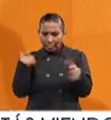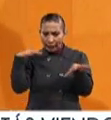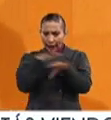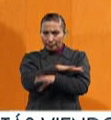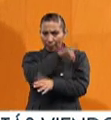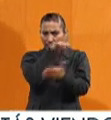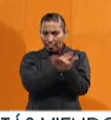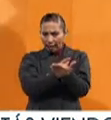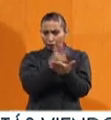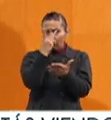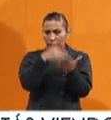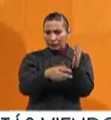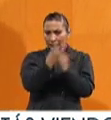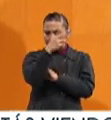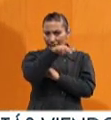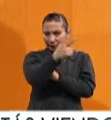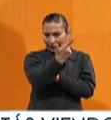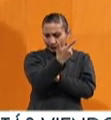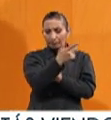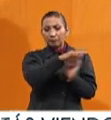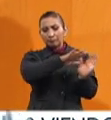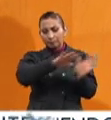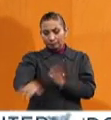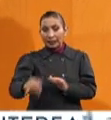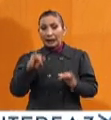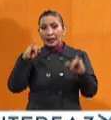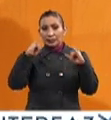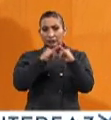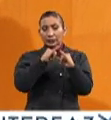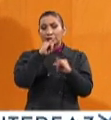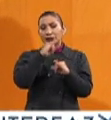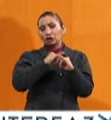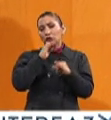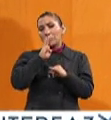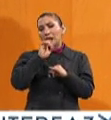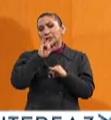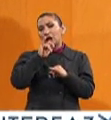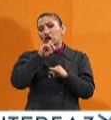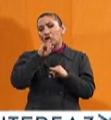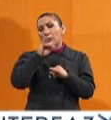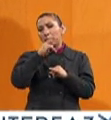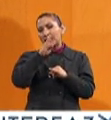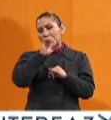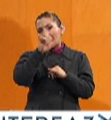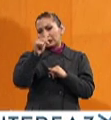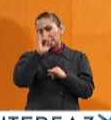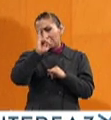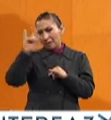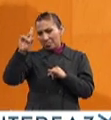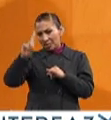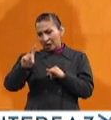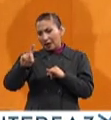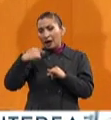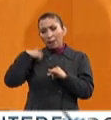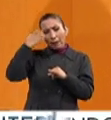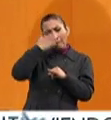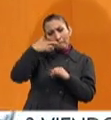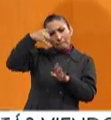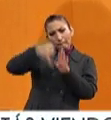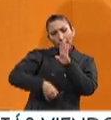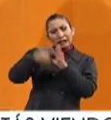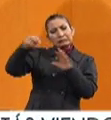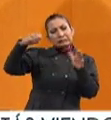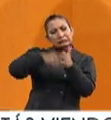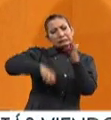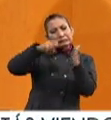reforma legislativa de 2013. El Instituto Belisario Domínguez ha tenido una preocupación de hacer una revisión a fondo de